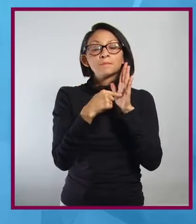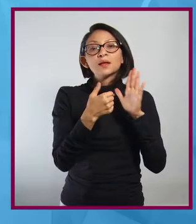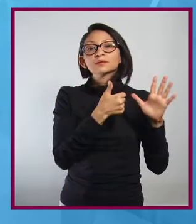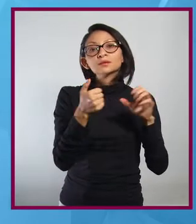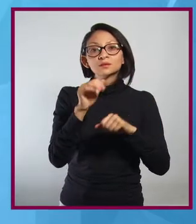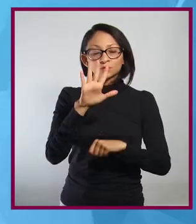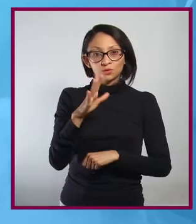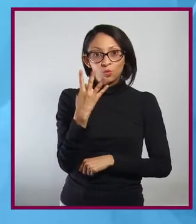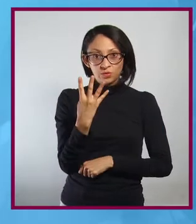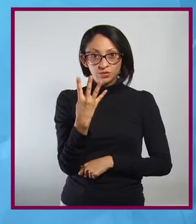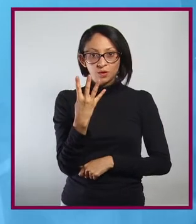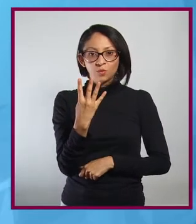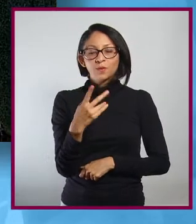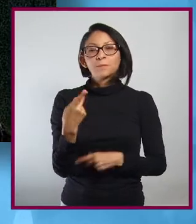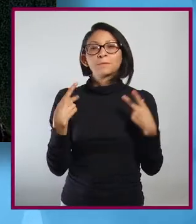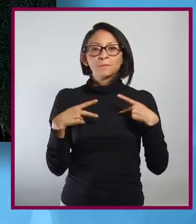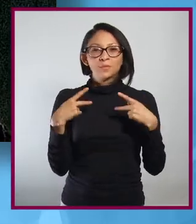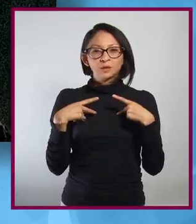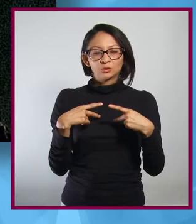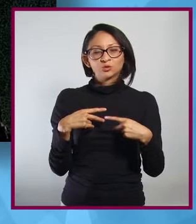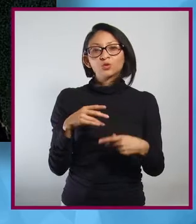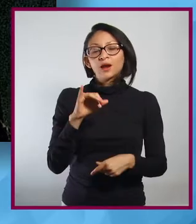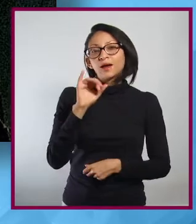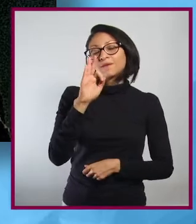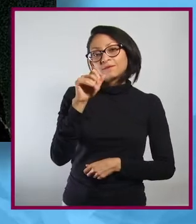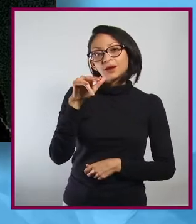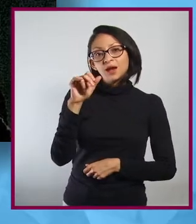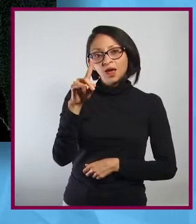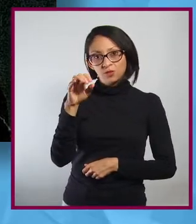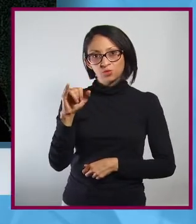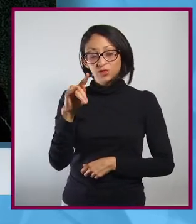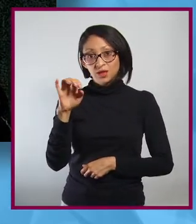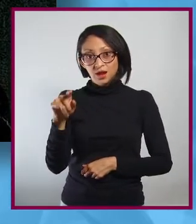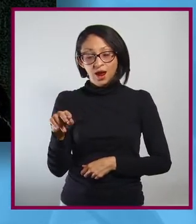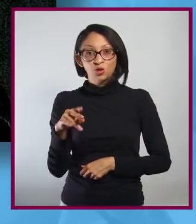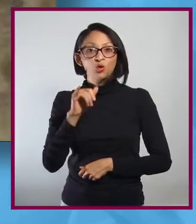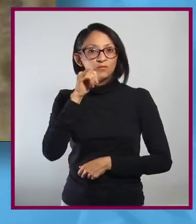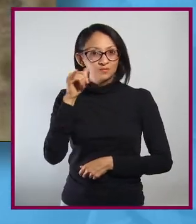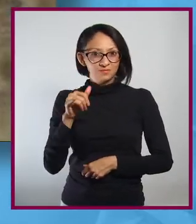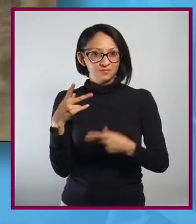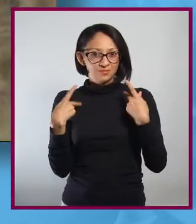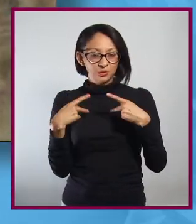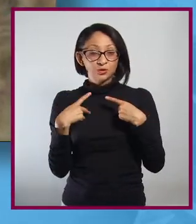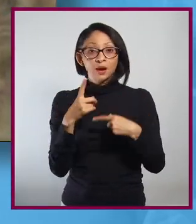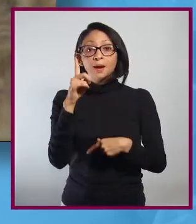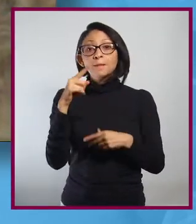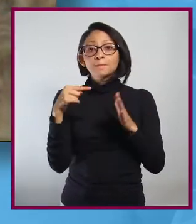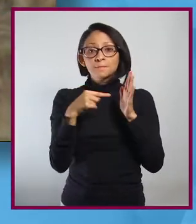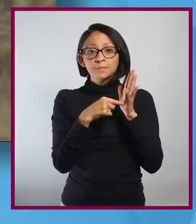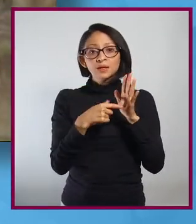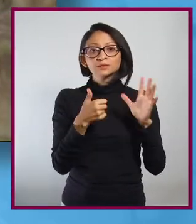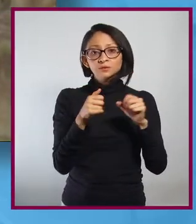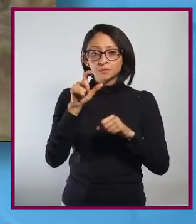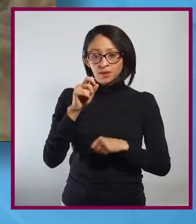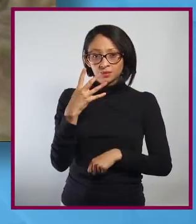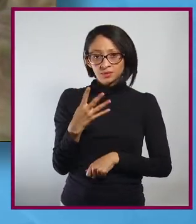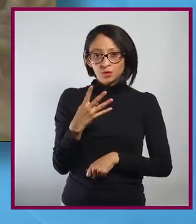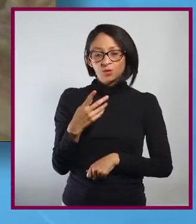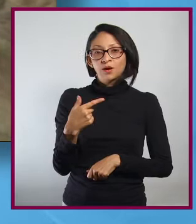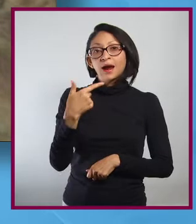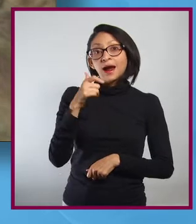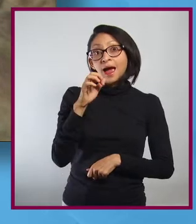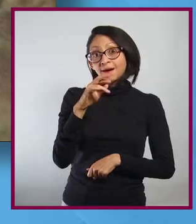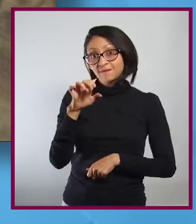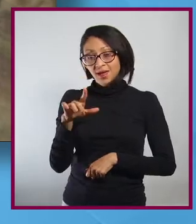en 1654 por el italiano Fernando II de Medici. En 1724, el físico